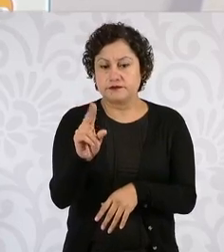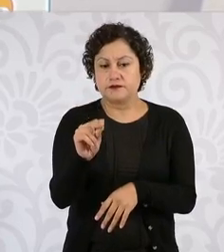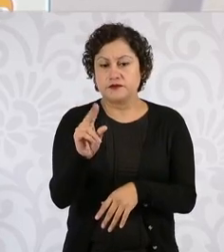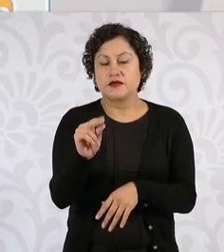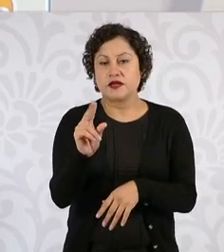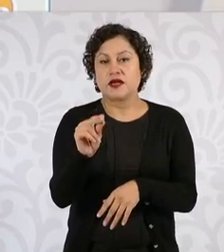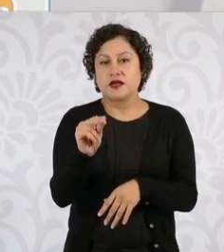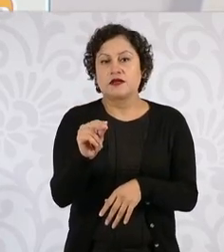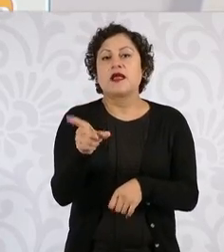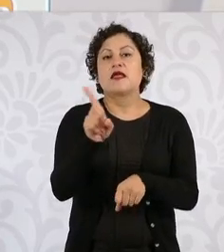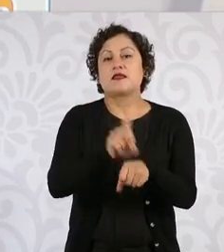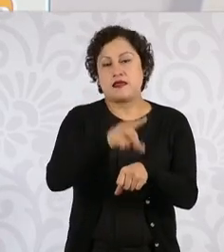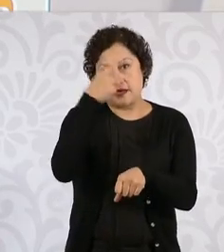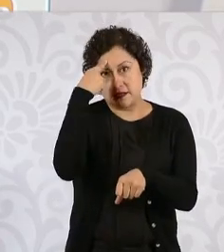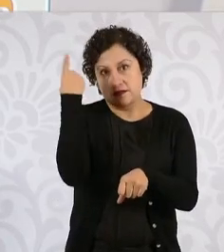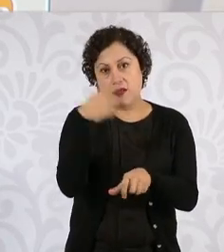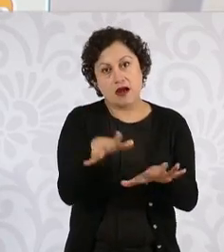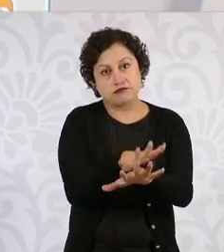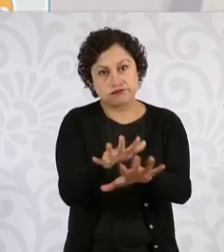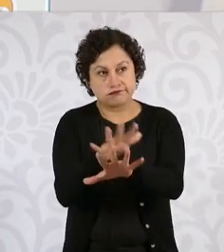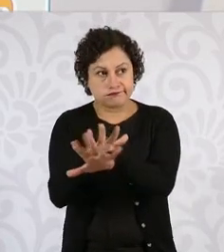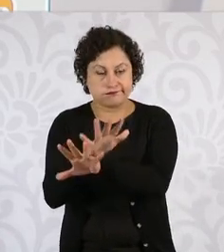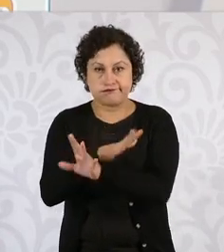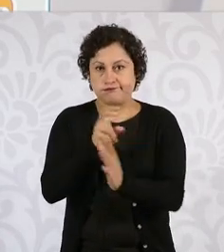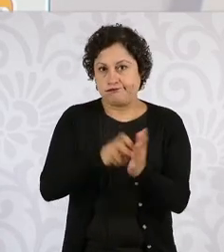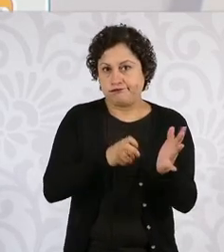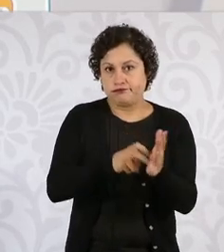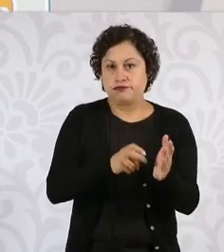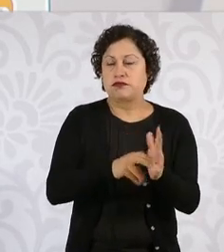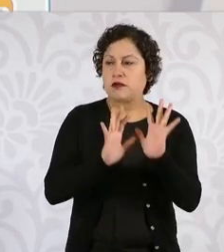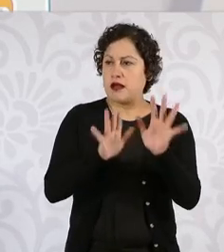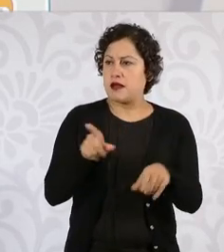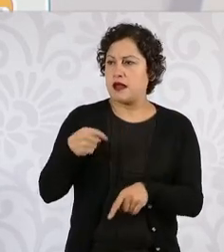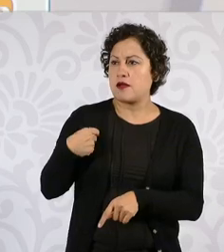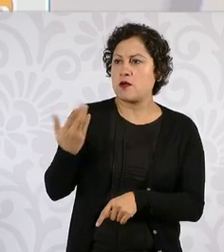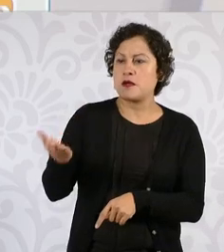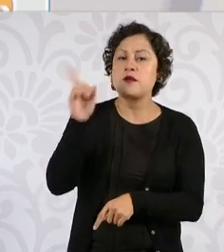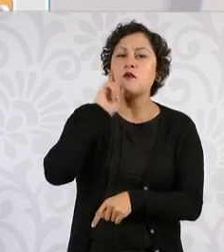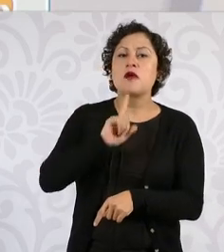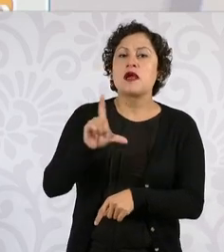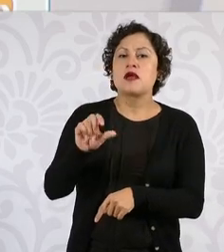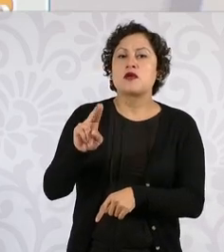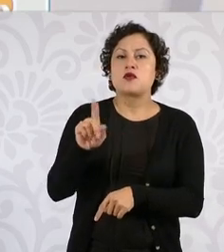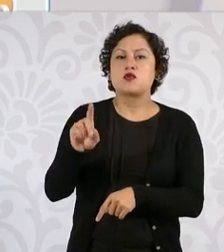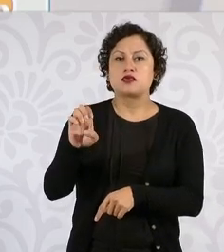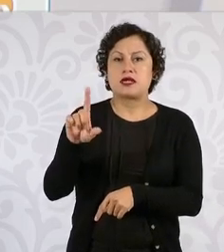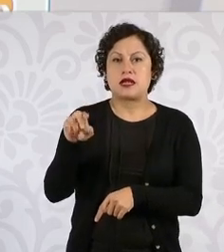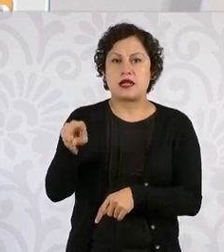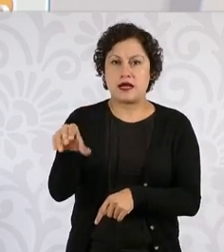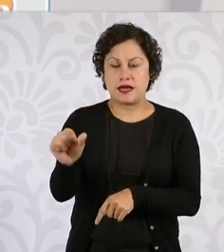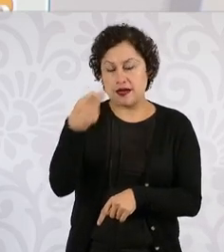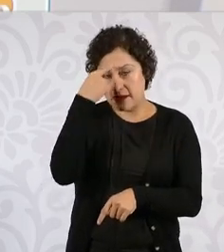los ajustes. Ahí también ya le pedí a Luz Elena que se siente